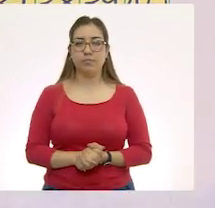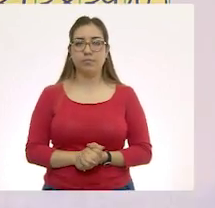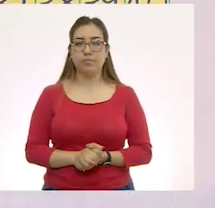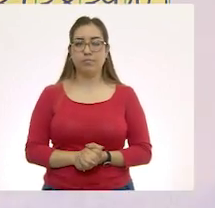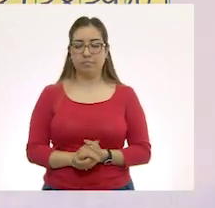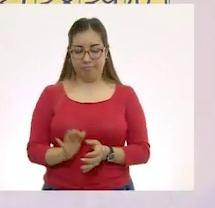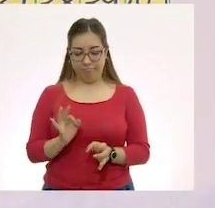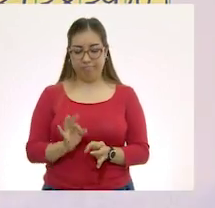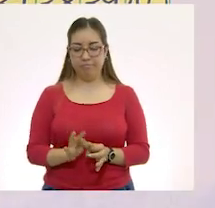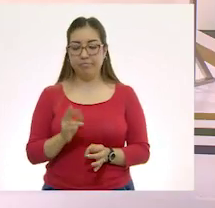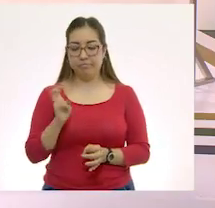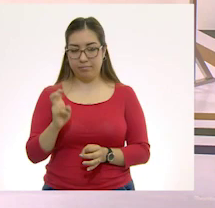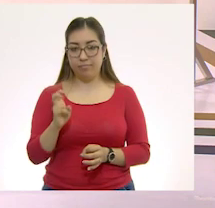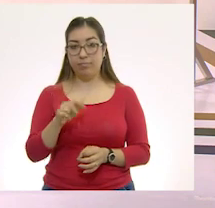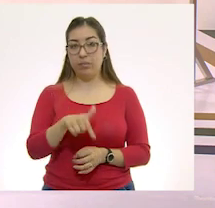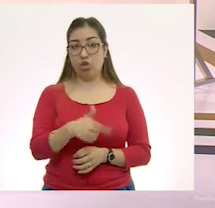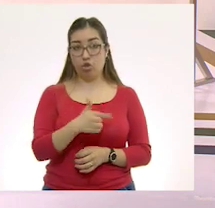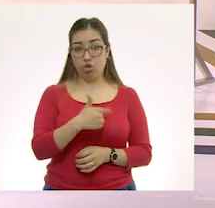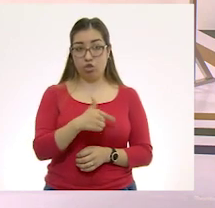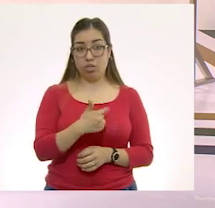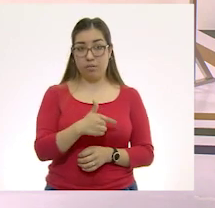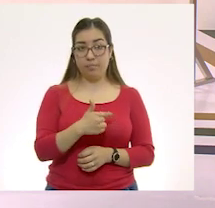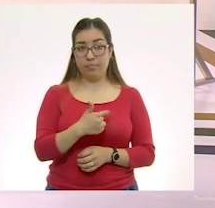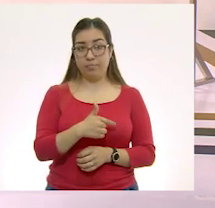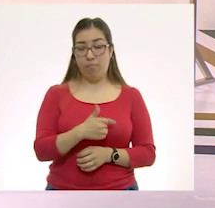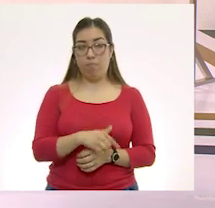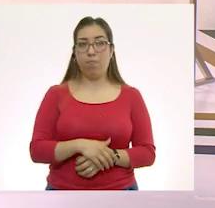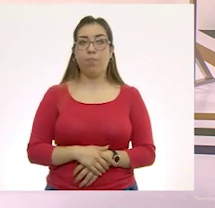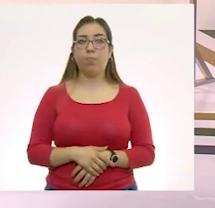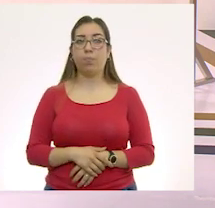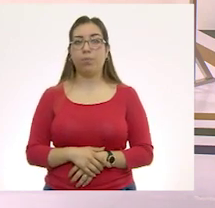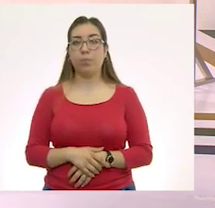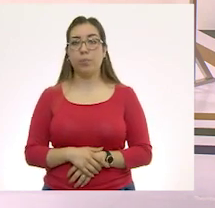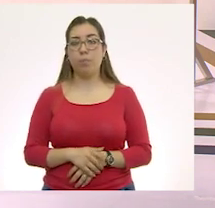y listo 12 entonces 12